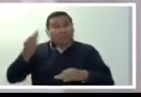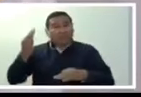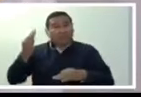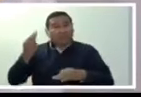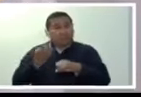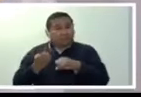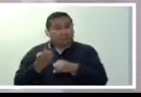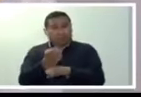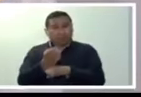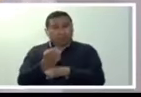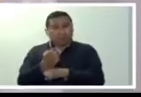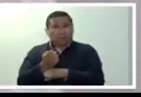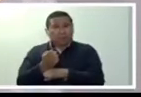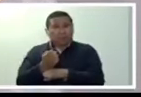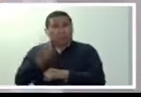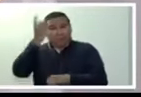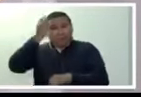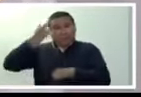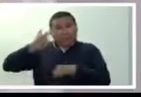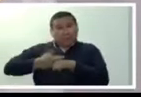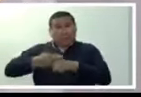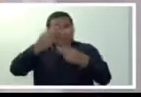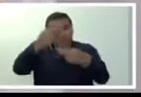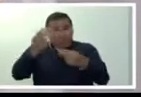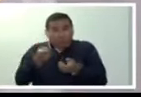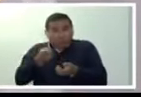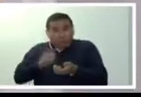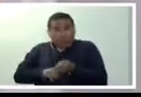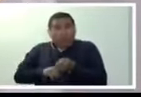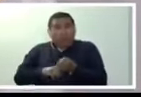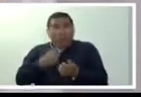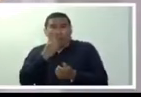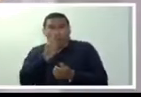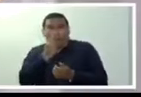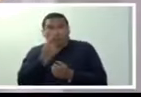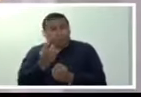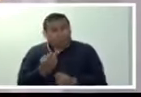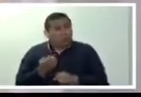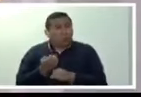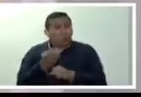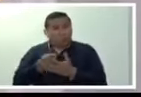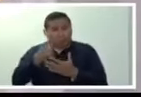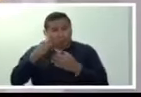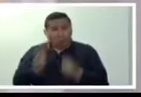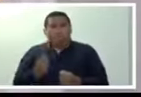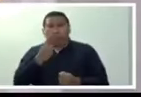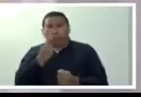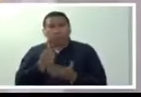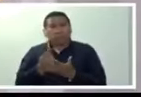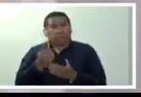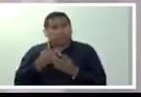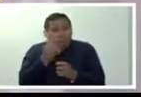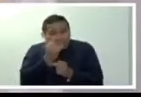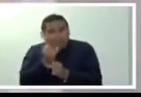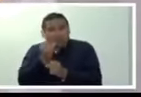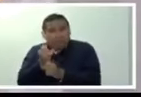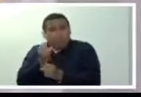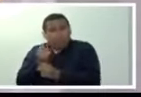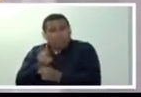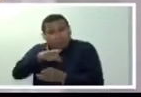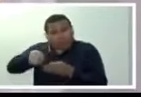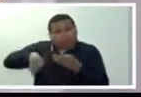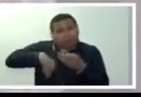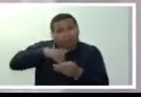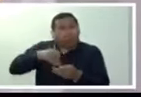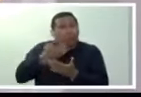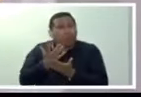del Estado y la Dirección de Asuntos Internos de la Secretaría de Seguridad Pública terminan la investigación